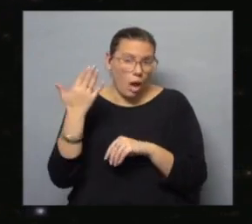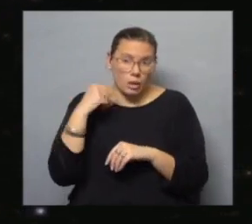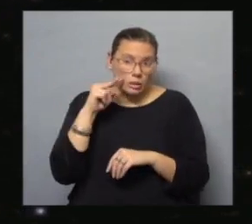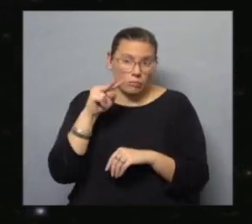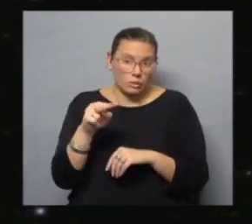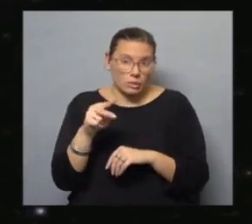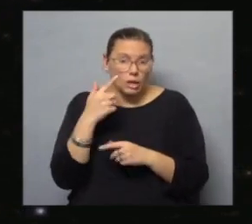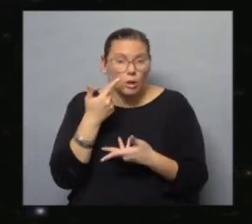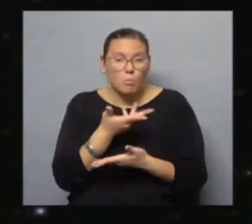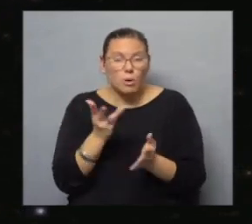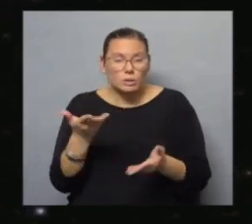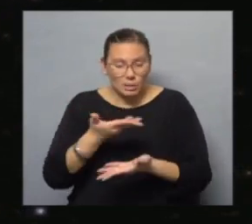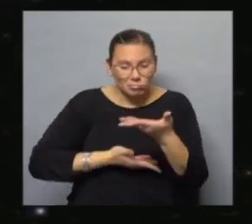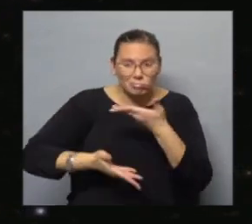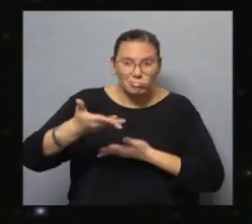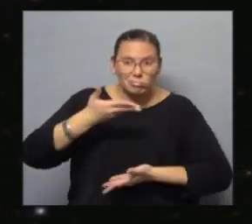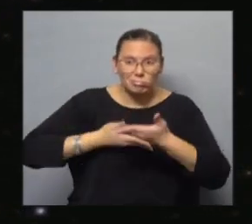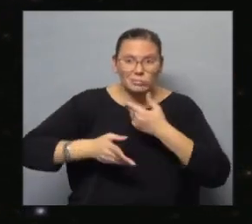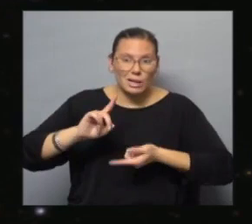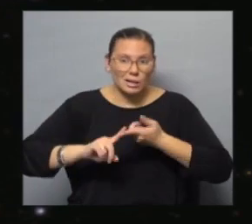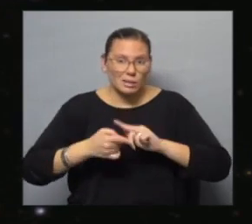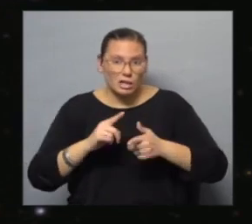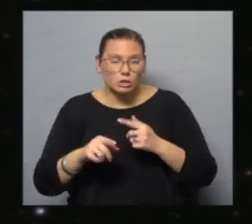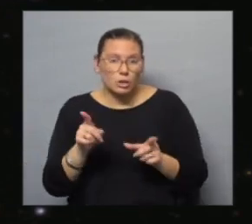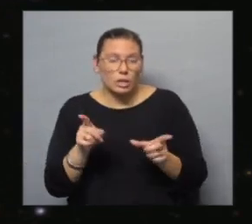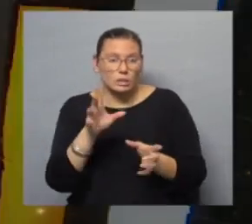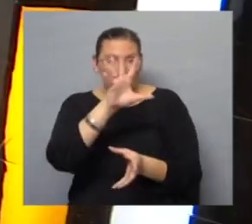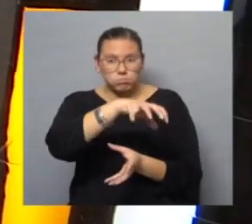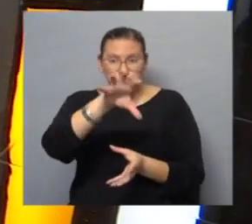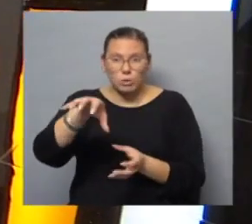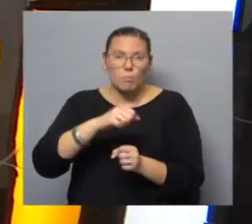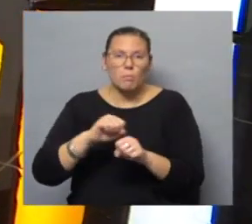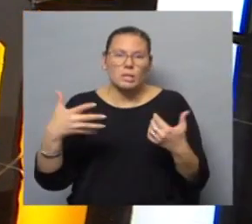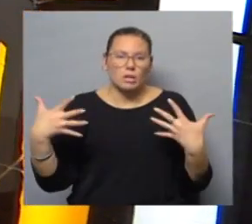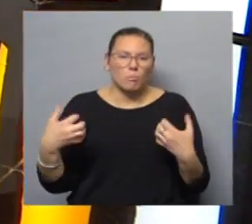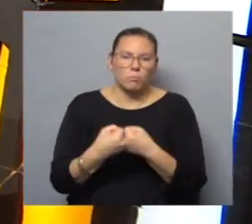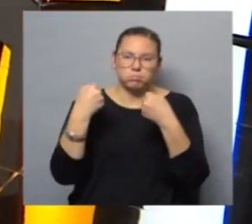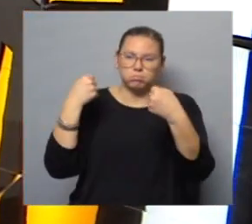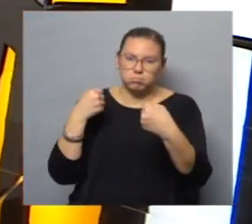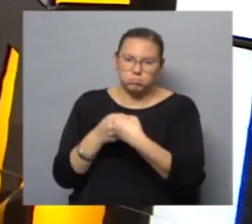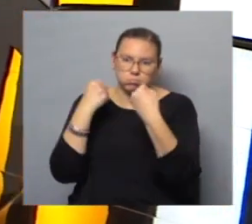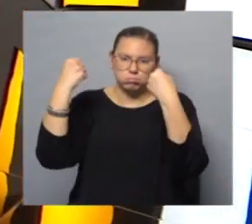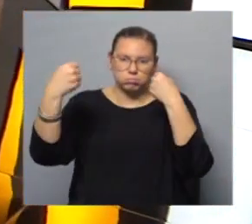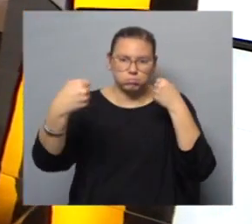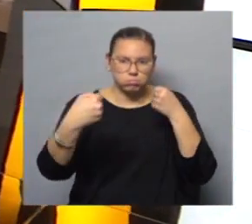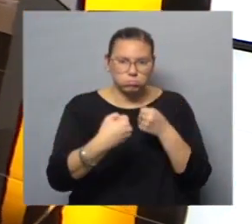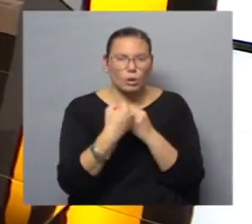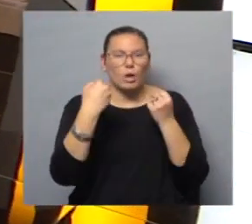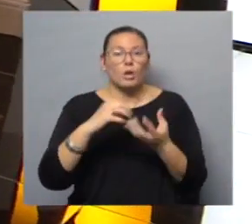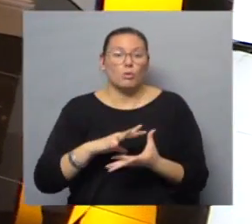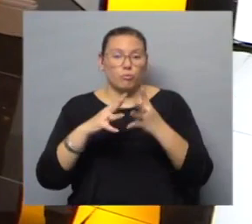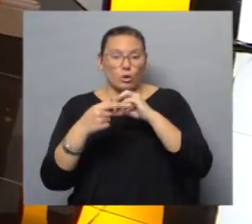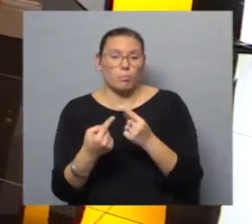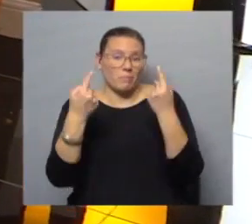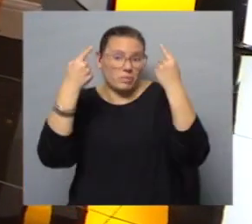que revela la interacción entre esas galaxias. Esas galaxias, digamos, van a terminar, uno puede imaginar como chocando entre sí, y su forma va a